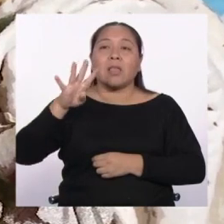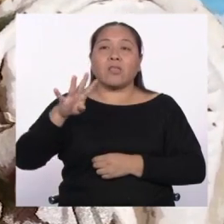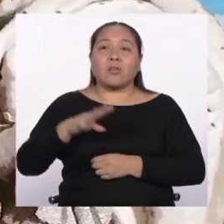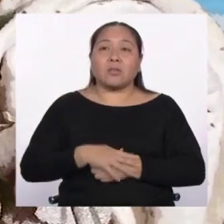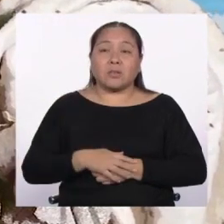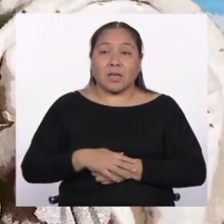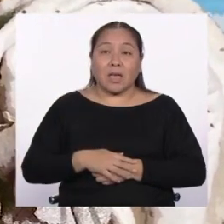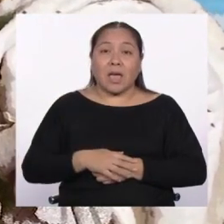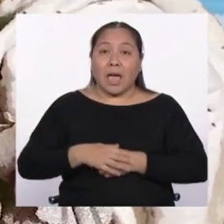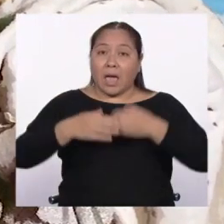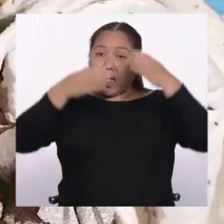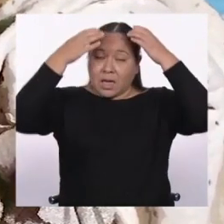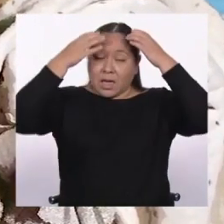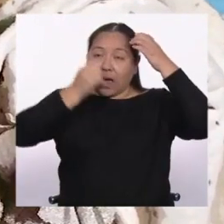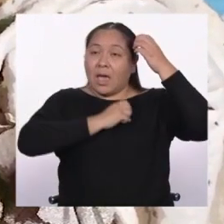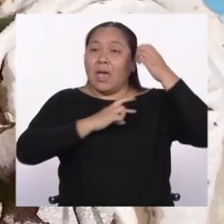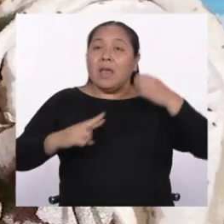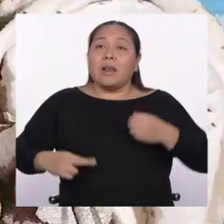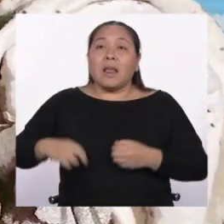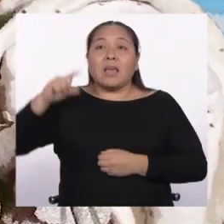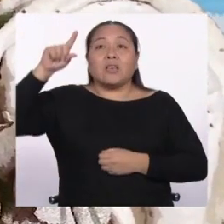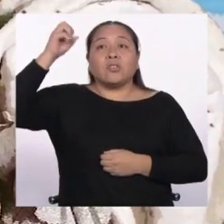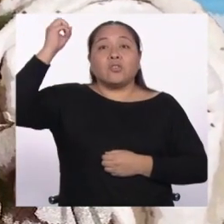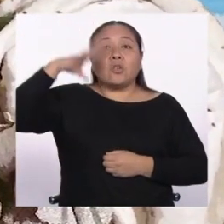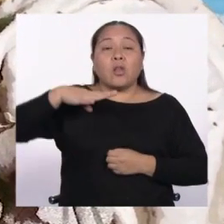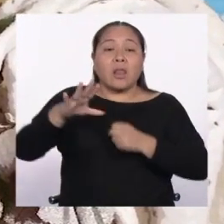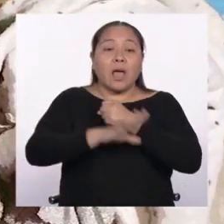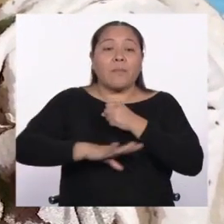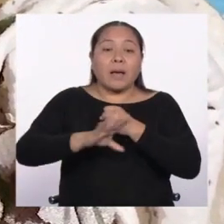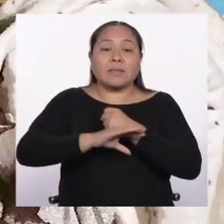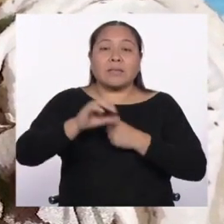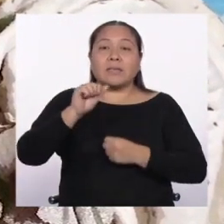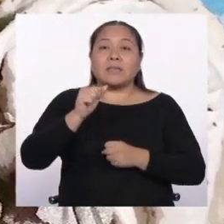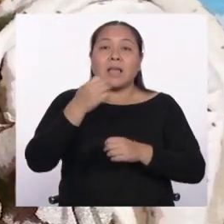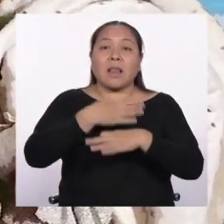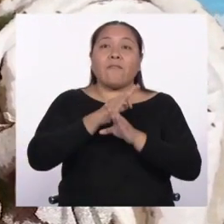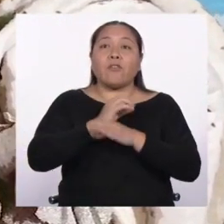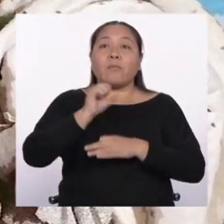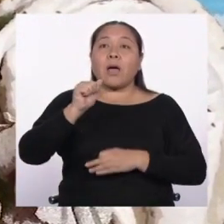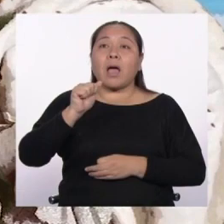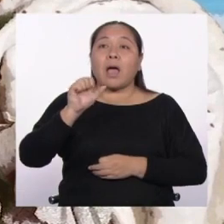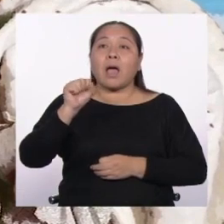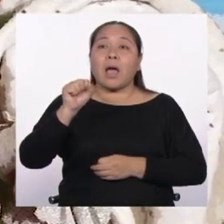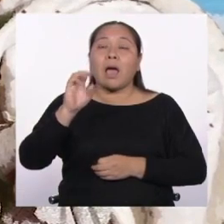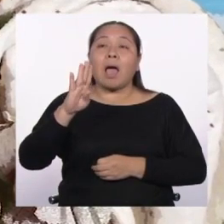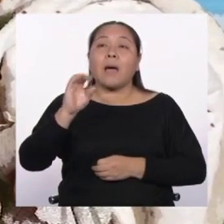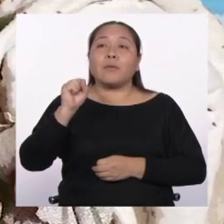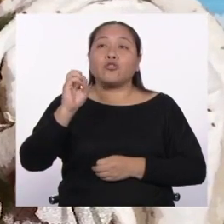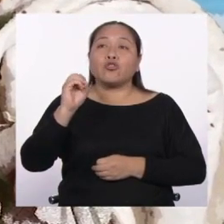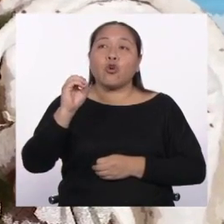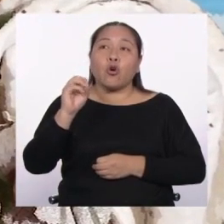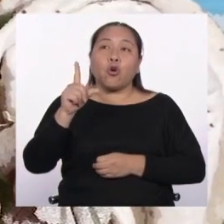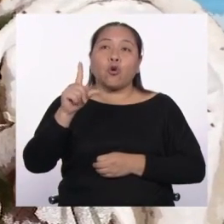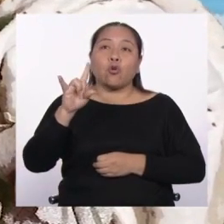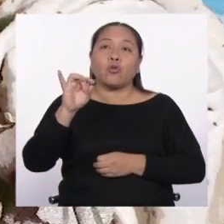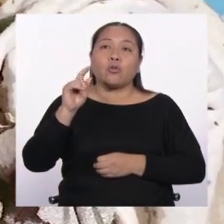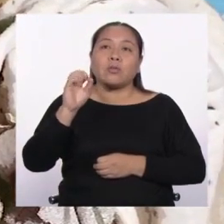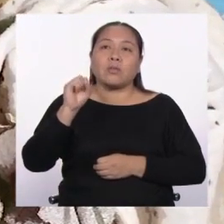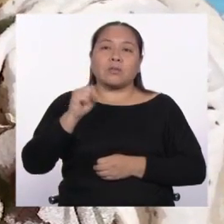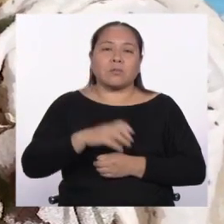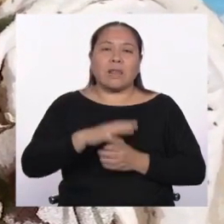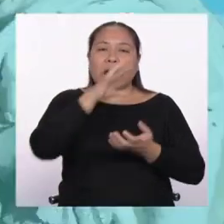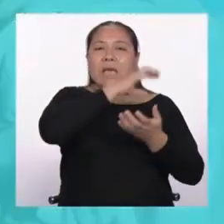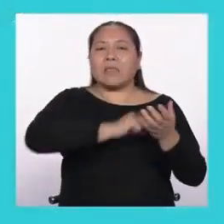Sol, que fue quien sentó las bases del absolutismo y también al que posiblemente le quitaron su osito de peluche para darle su bastón